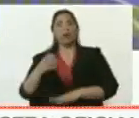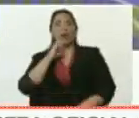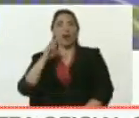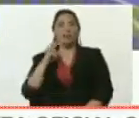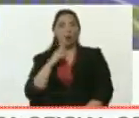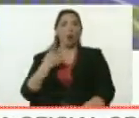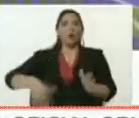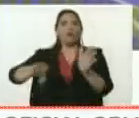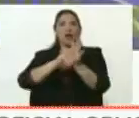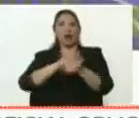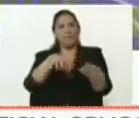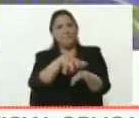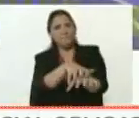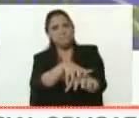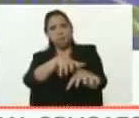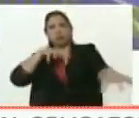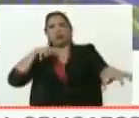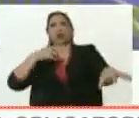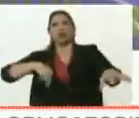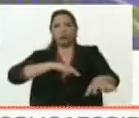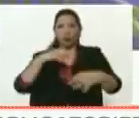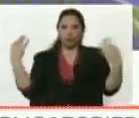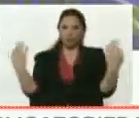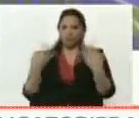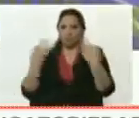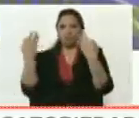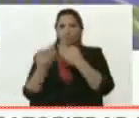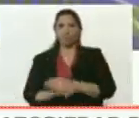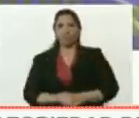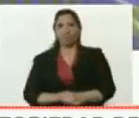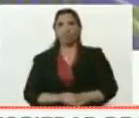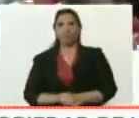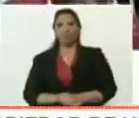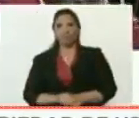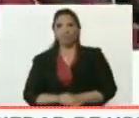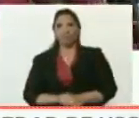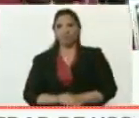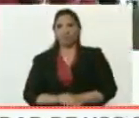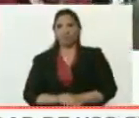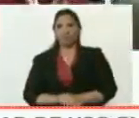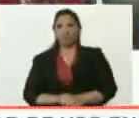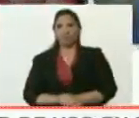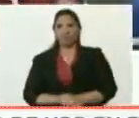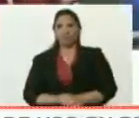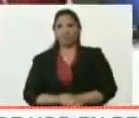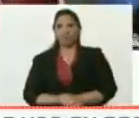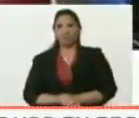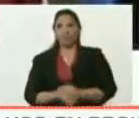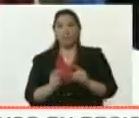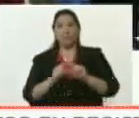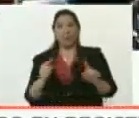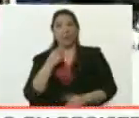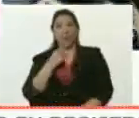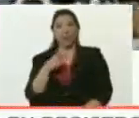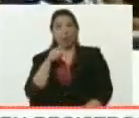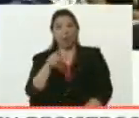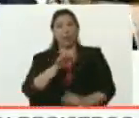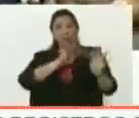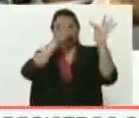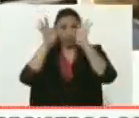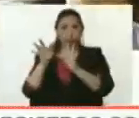volverá hecho millones. De eso tenemos la certeza histórica. Pero les decía que ese es el